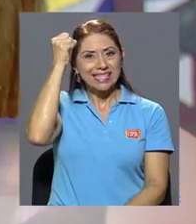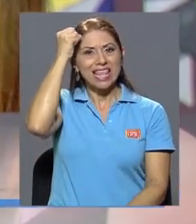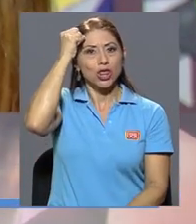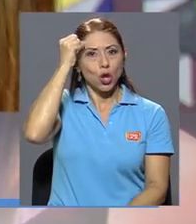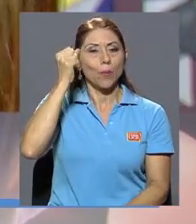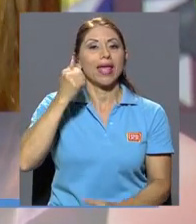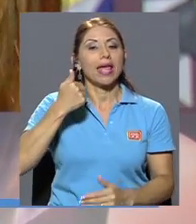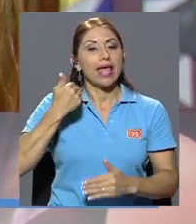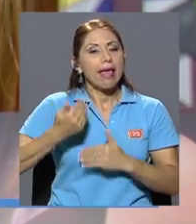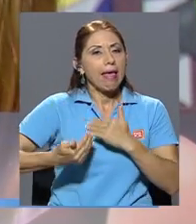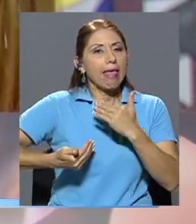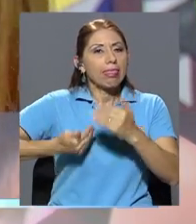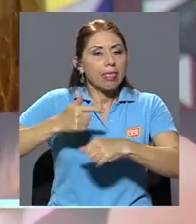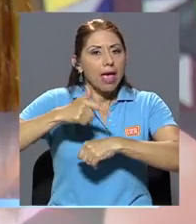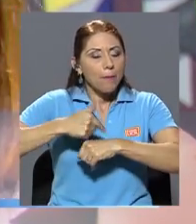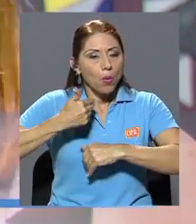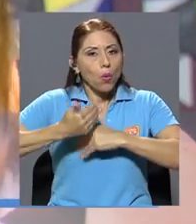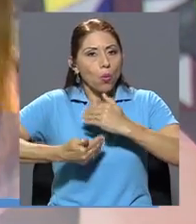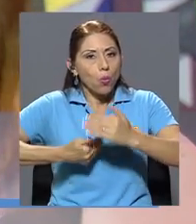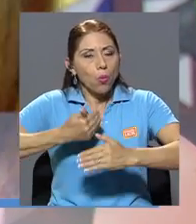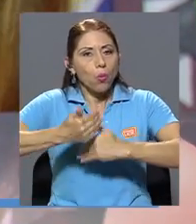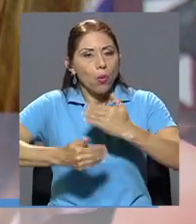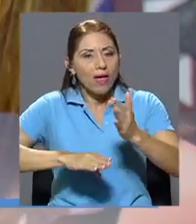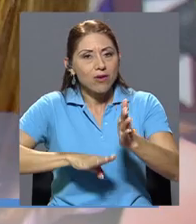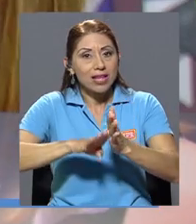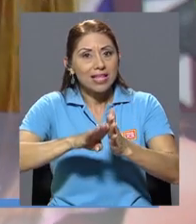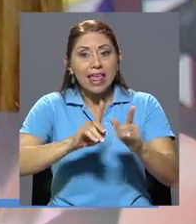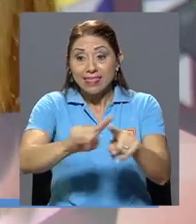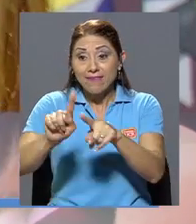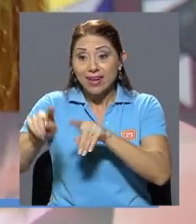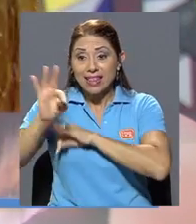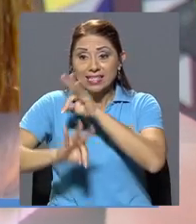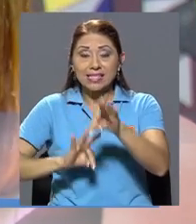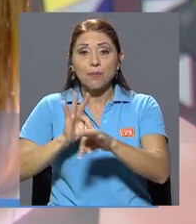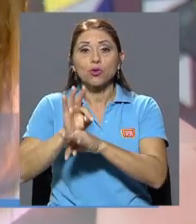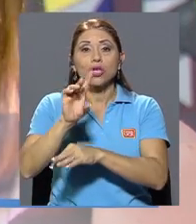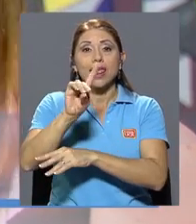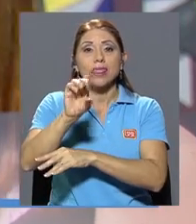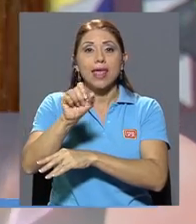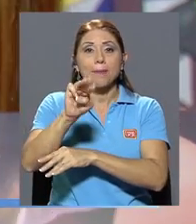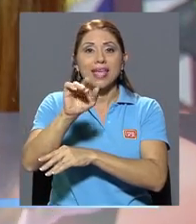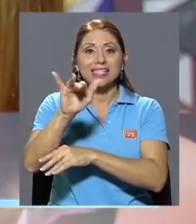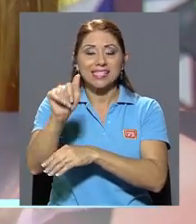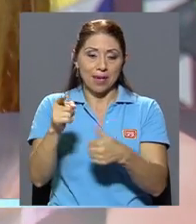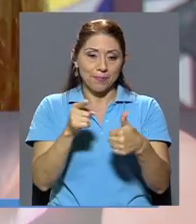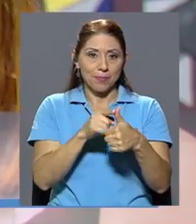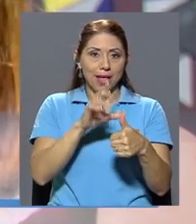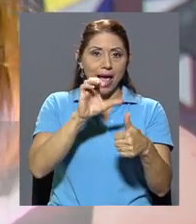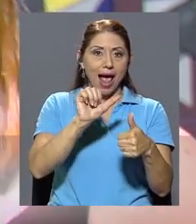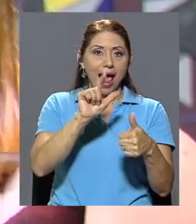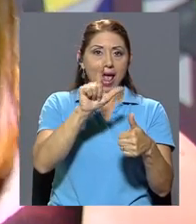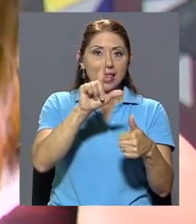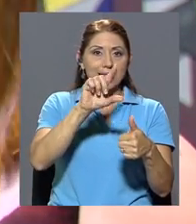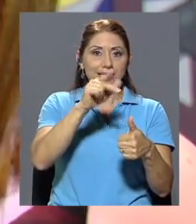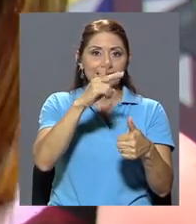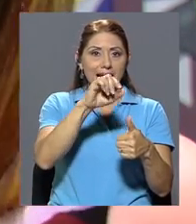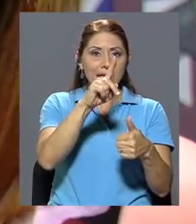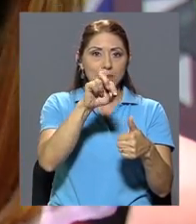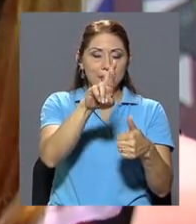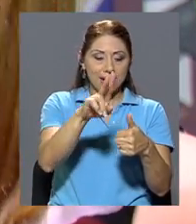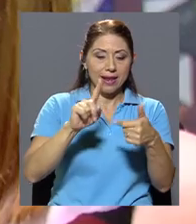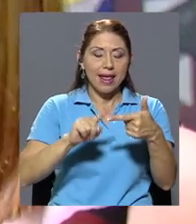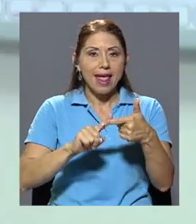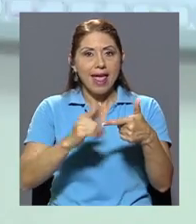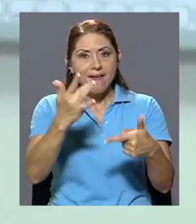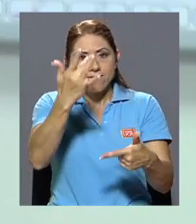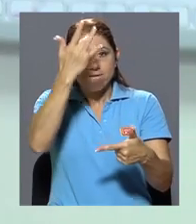evolucionando conforme va pasando el tiempo. Hay varios tipos de demencia. Hay demencia por Alzheimer, hay demencia por enfermedad